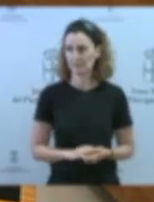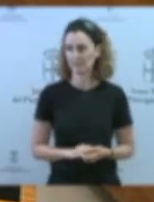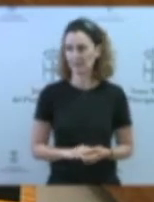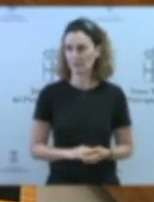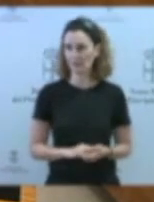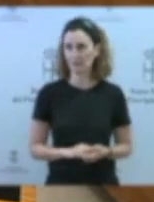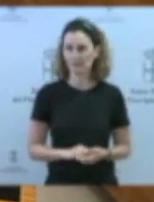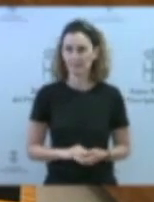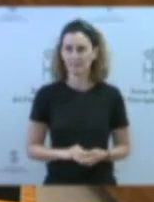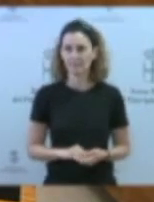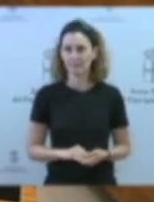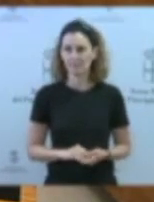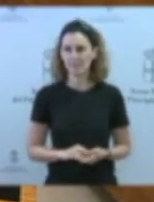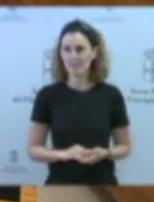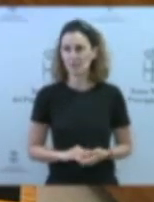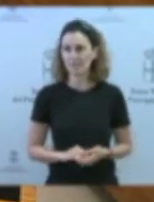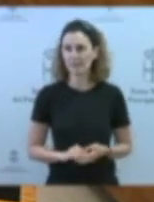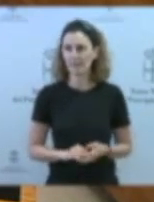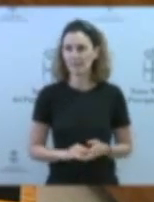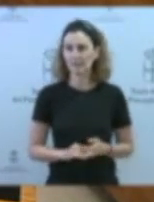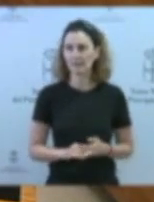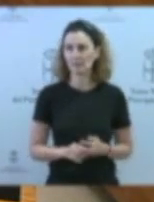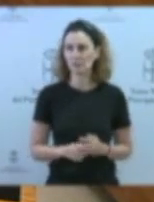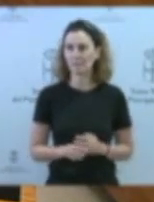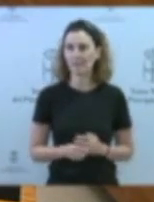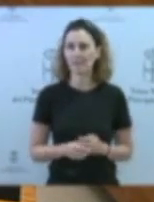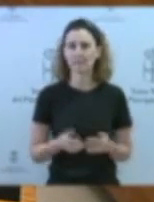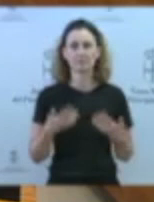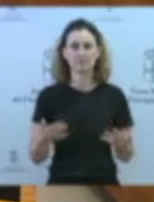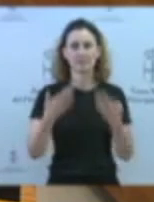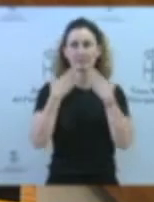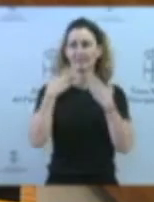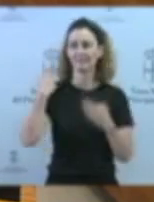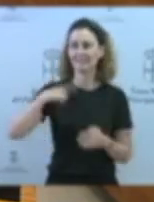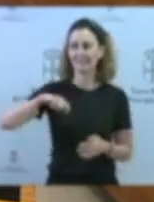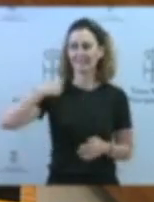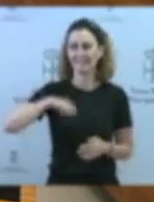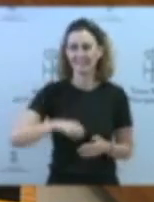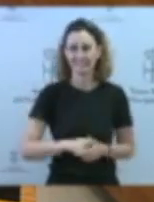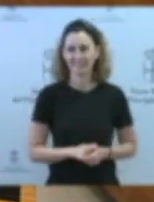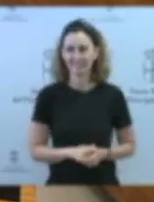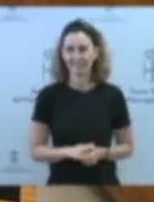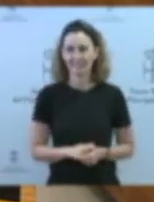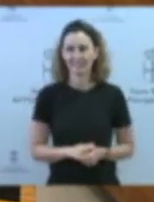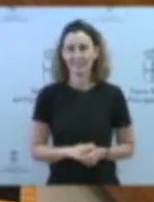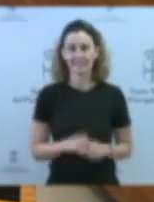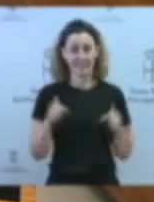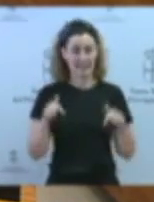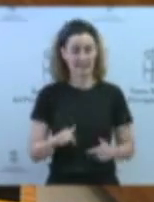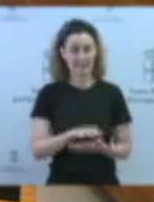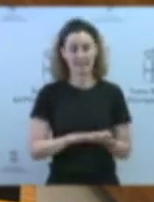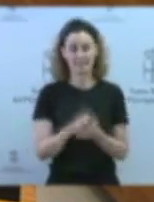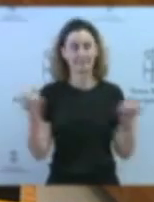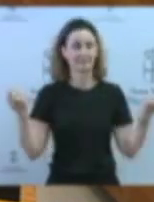Gracias de nuevo, señor presidente. Y seguimos hablando de disminución de ratios, en este caso de disminución de ratios en la orientación